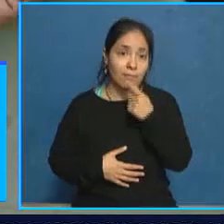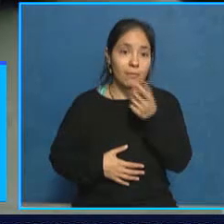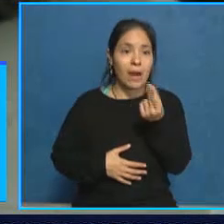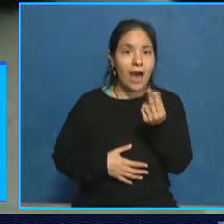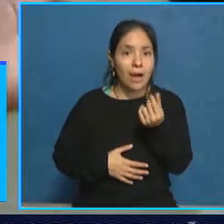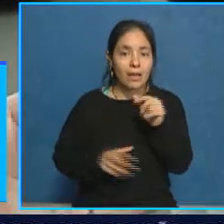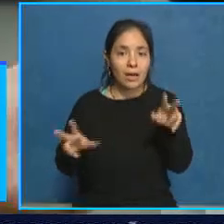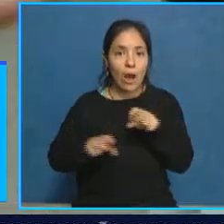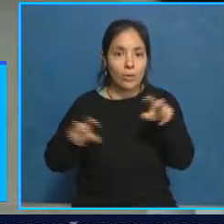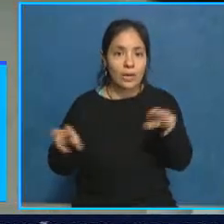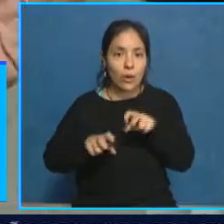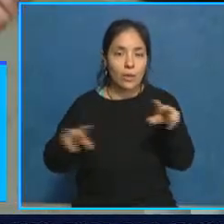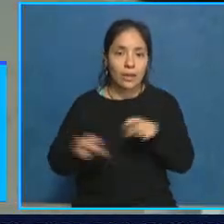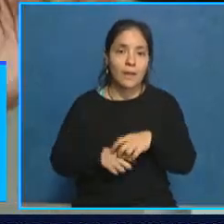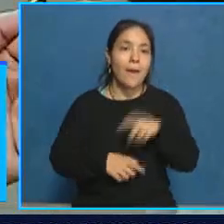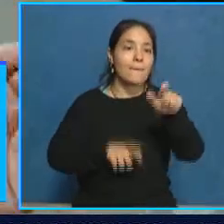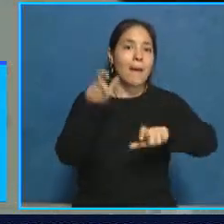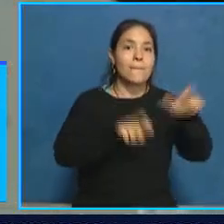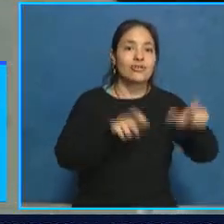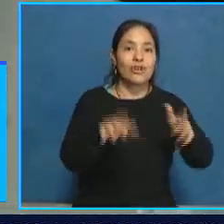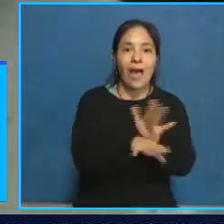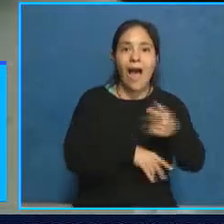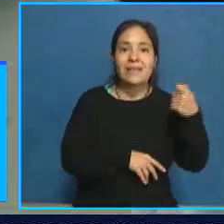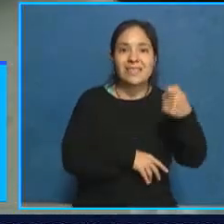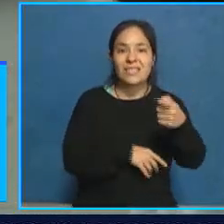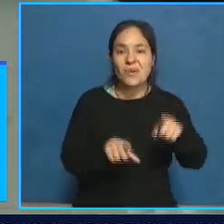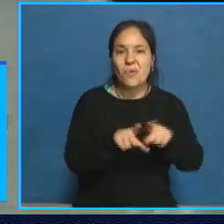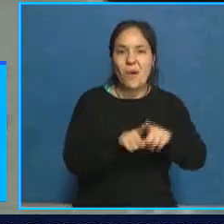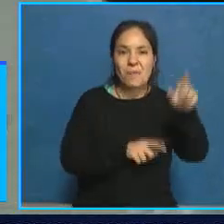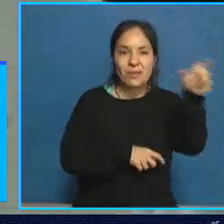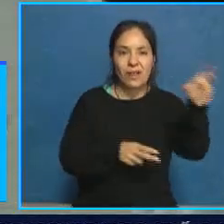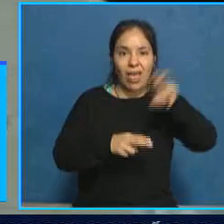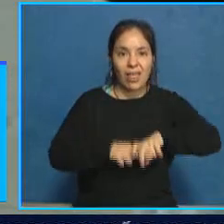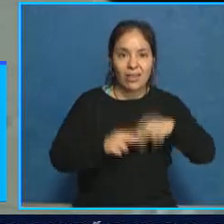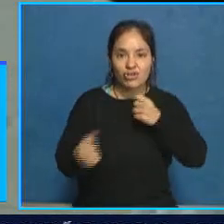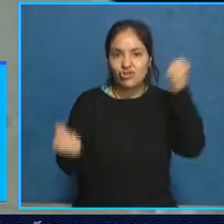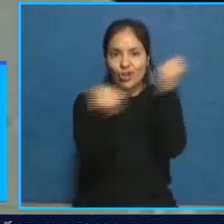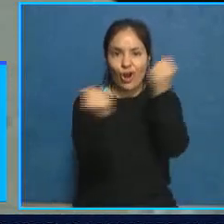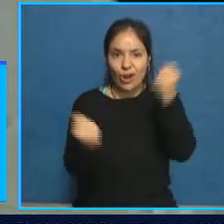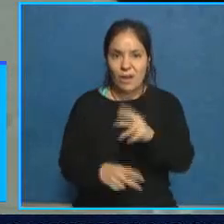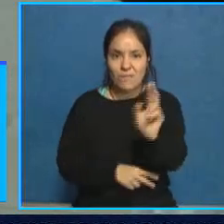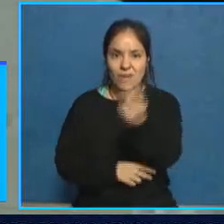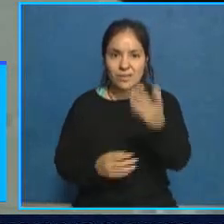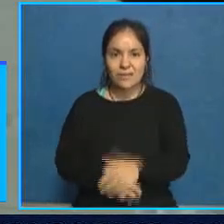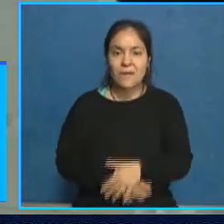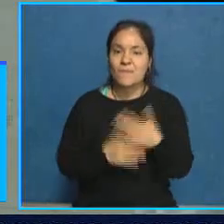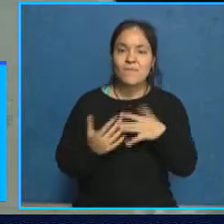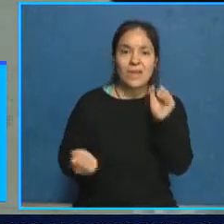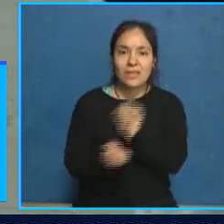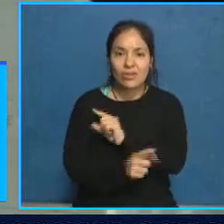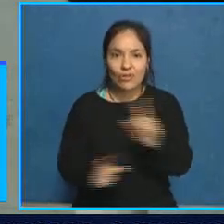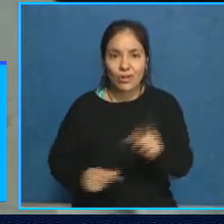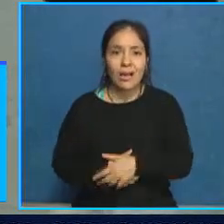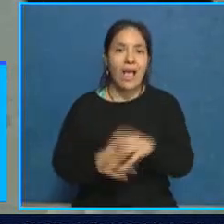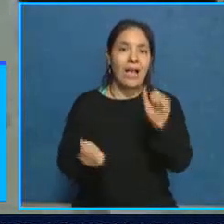los asesinos, homicidas al volante, no van a ir detenidos? No tenemos centros carcelarios, no les colocan